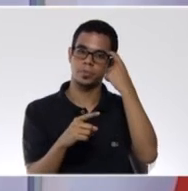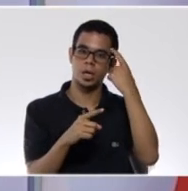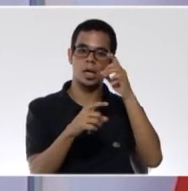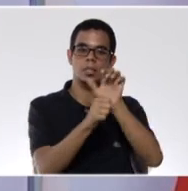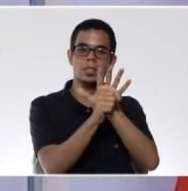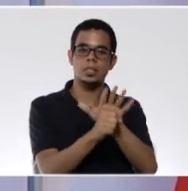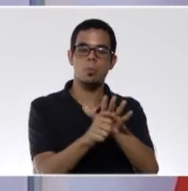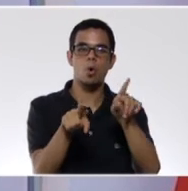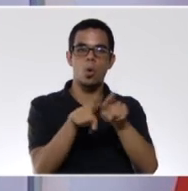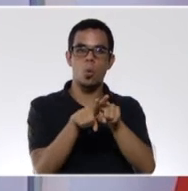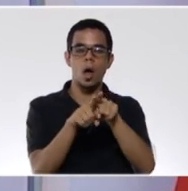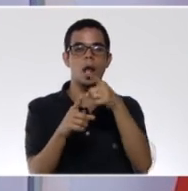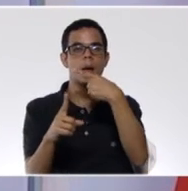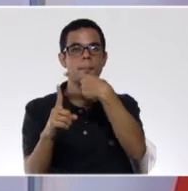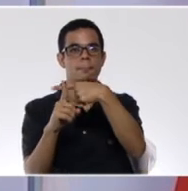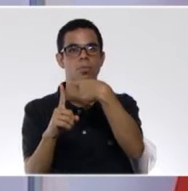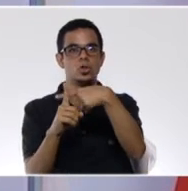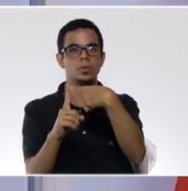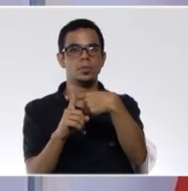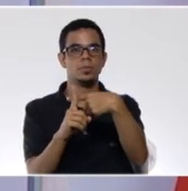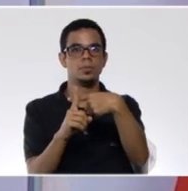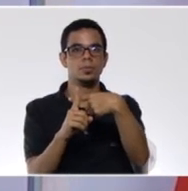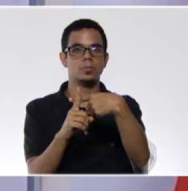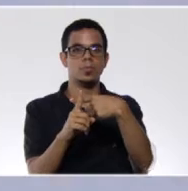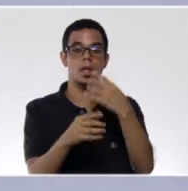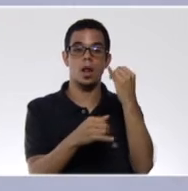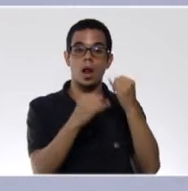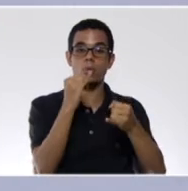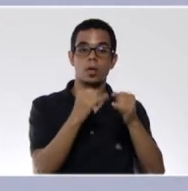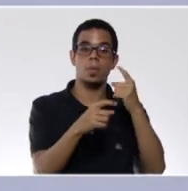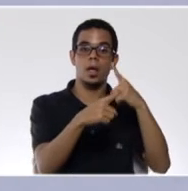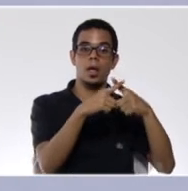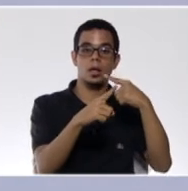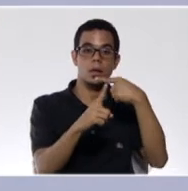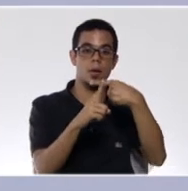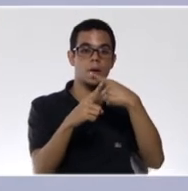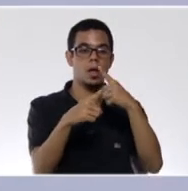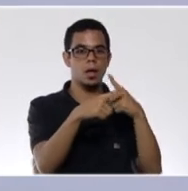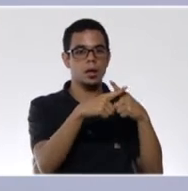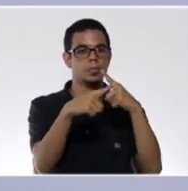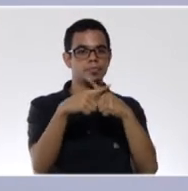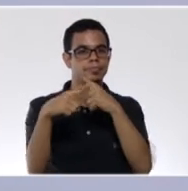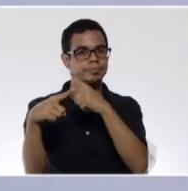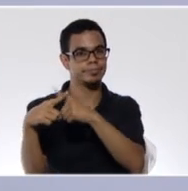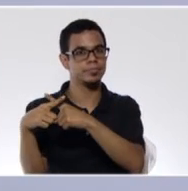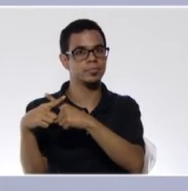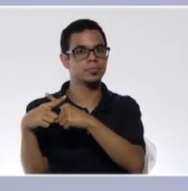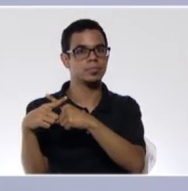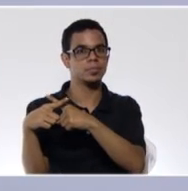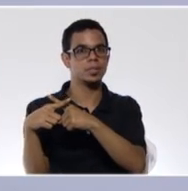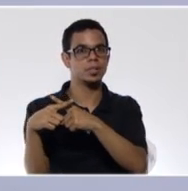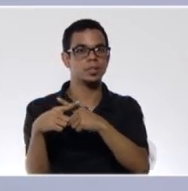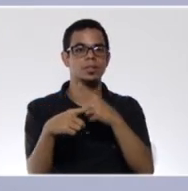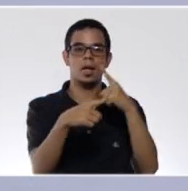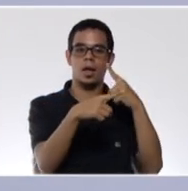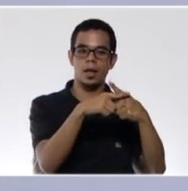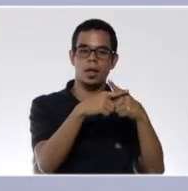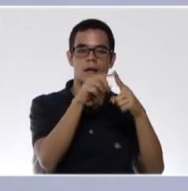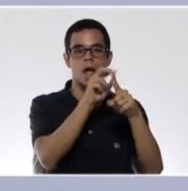Y la última multiplicación, x por x, que da x al cuadrado.